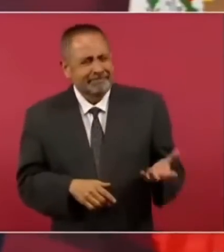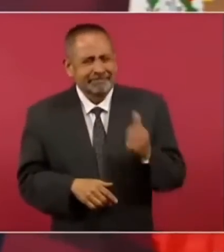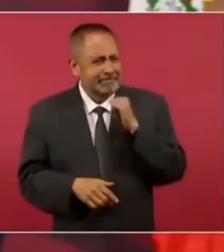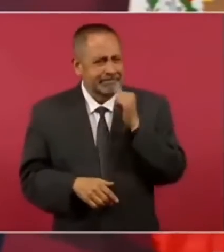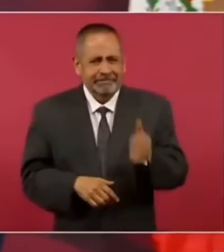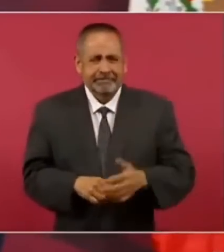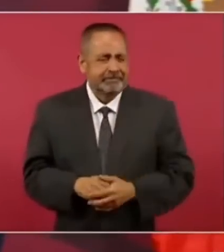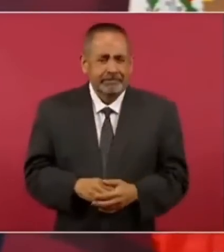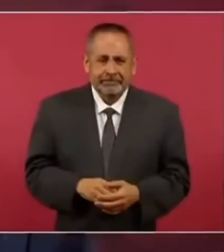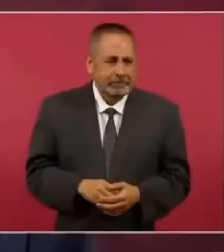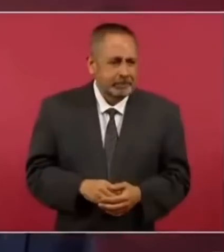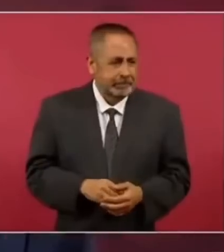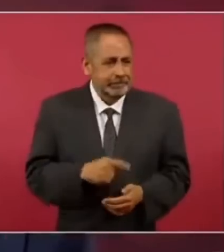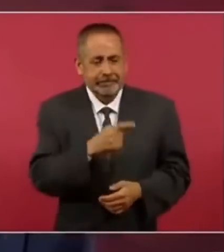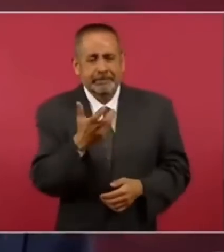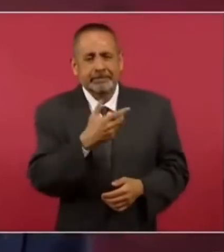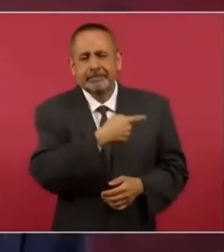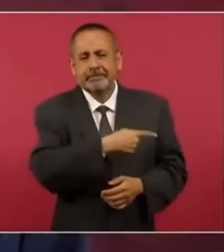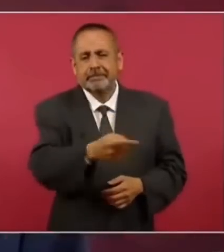y lo que hacían